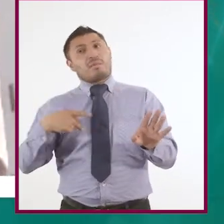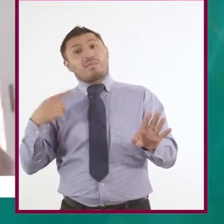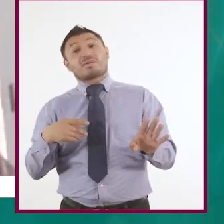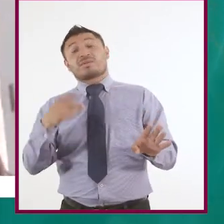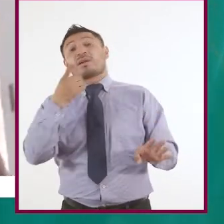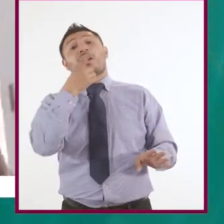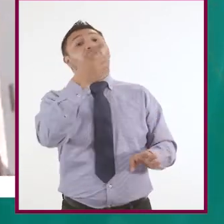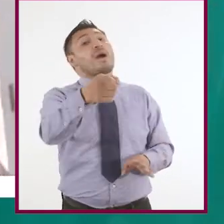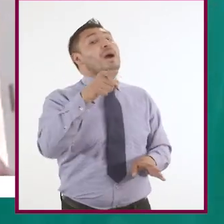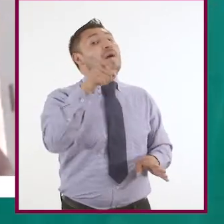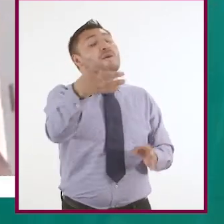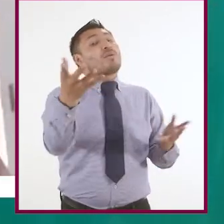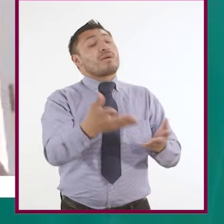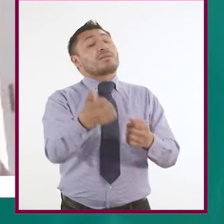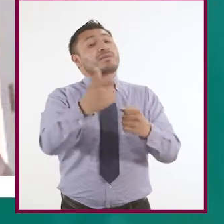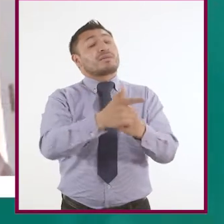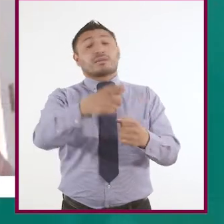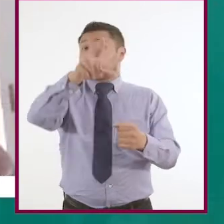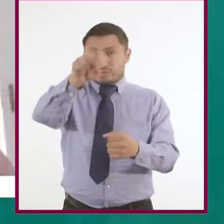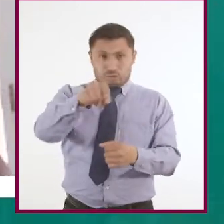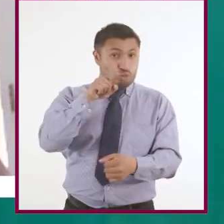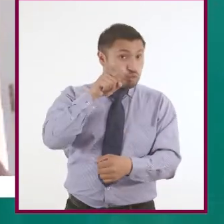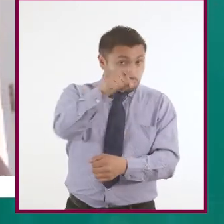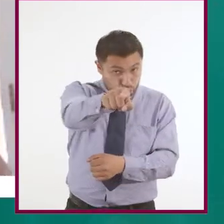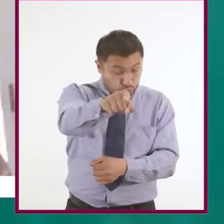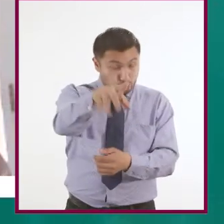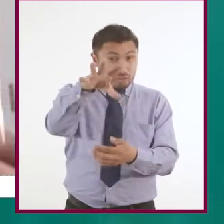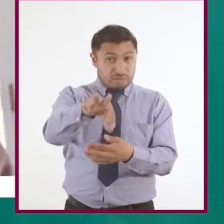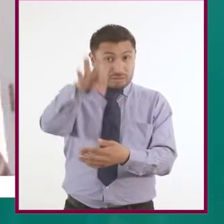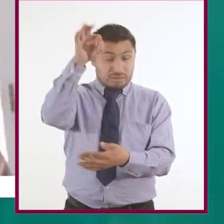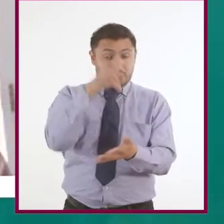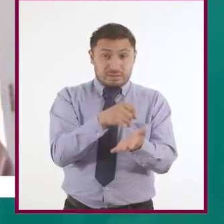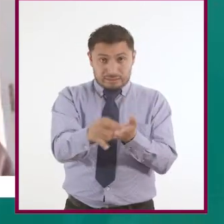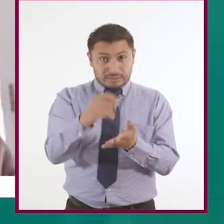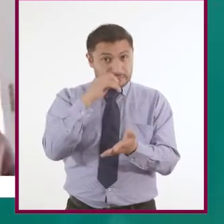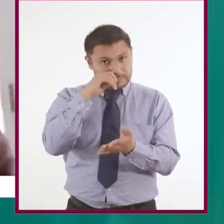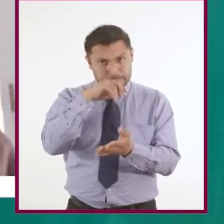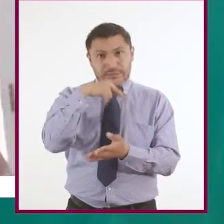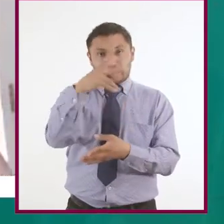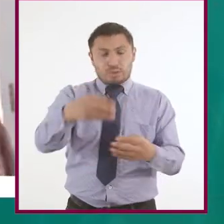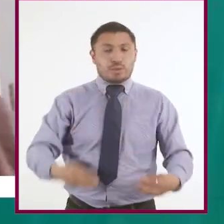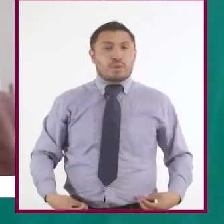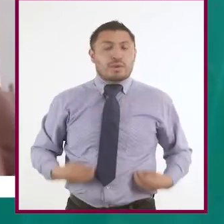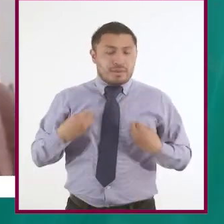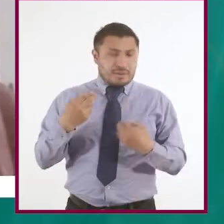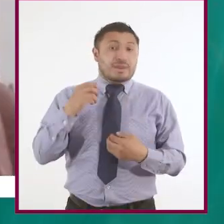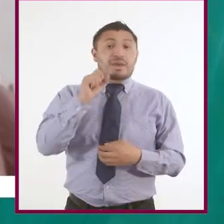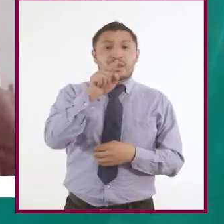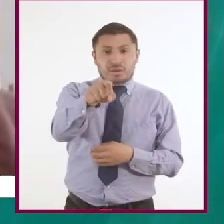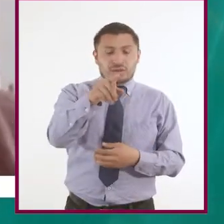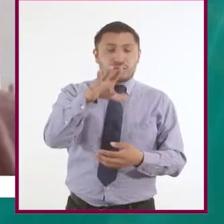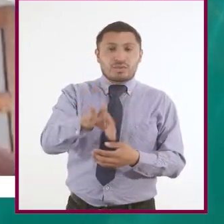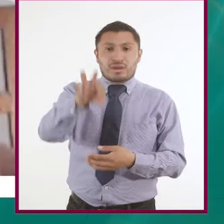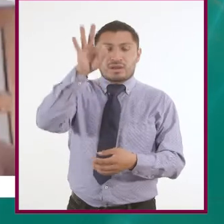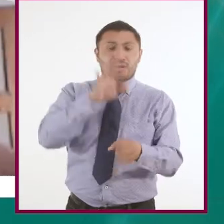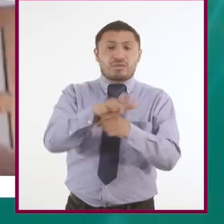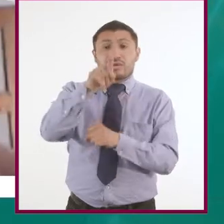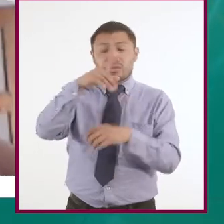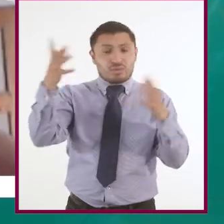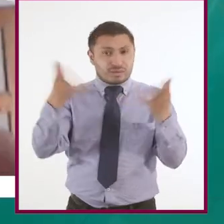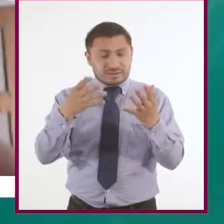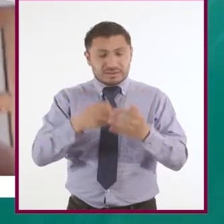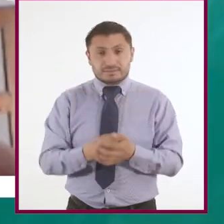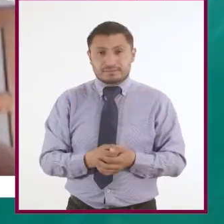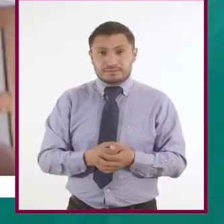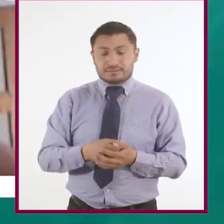decidan por nosotros. Al final es nuestra vida y nosotros mismos debemos escoger qué es lo que debemos hacer. Bueno, en realidad